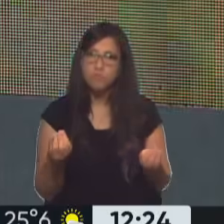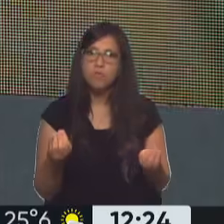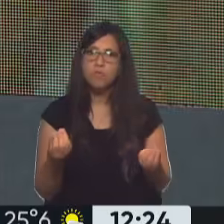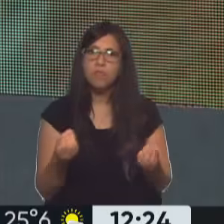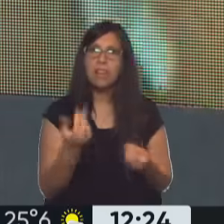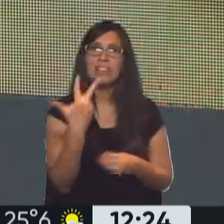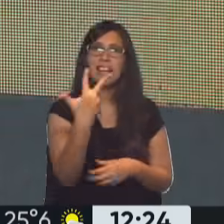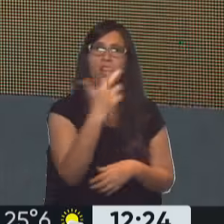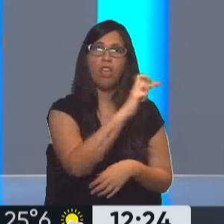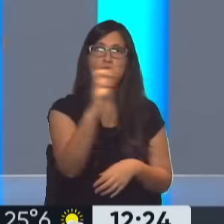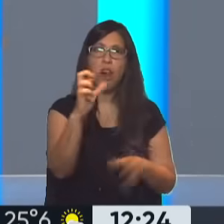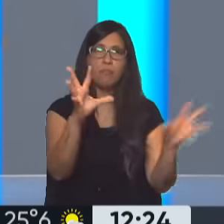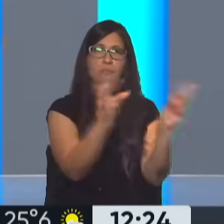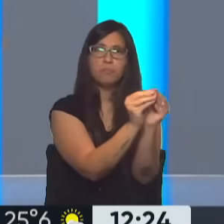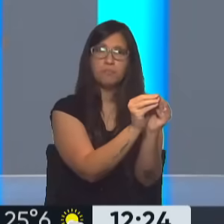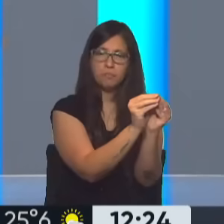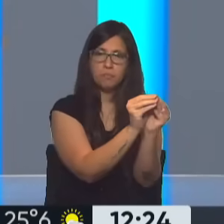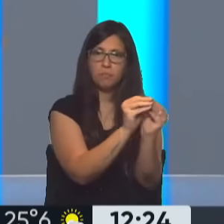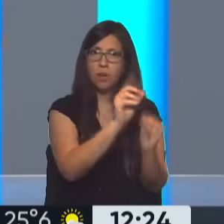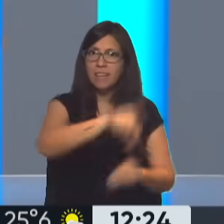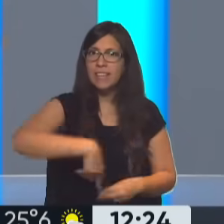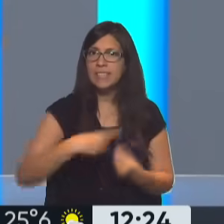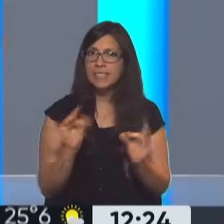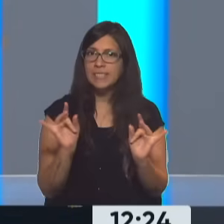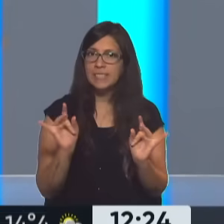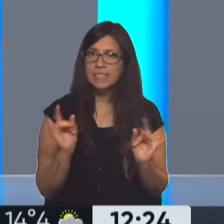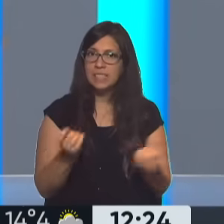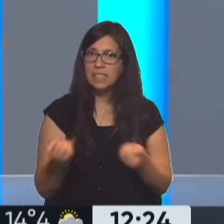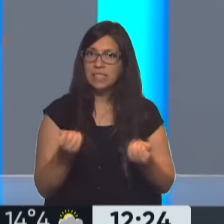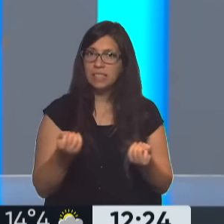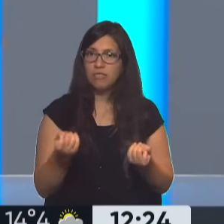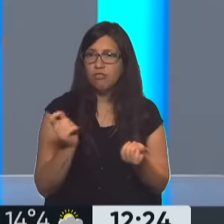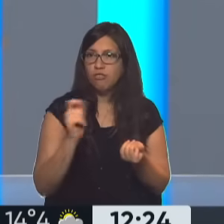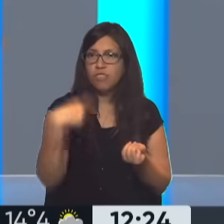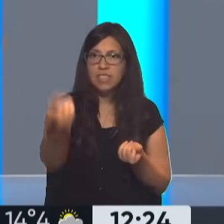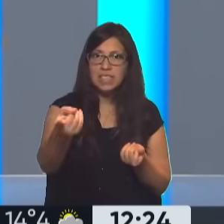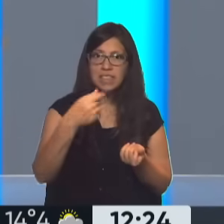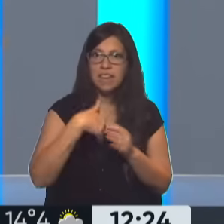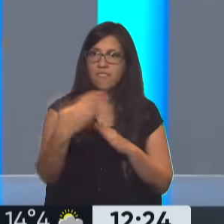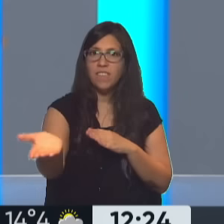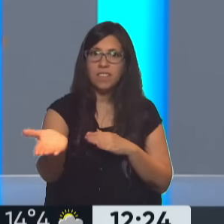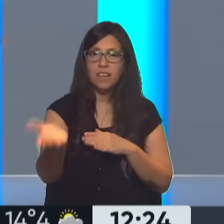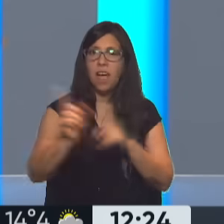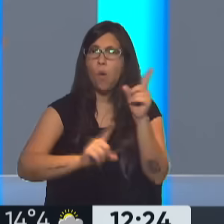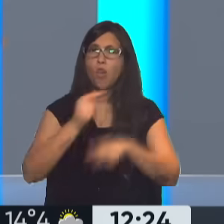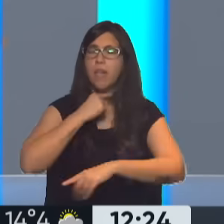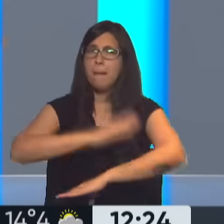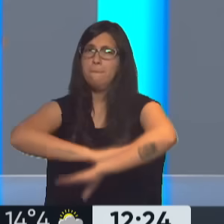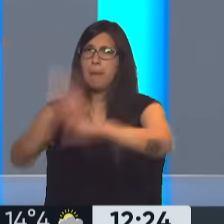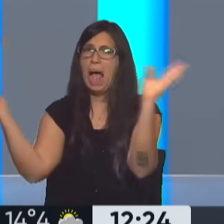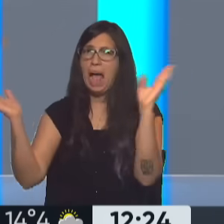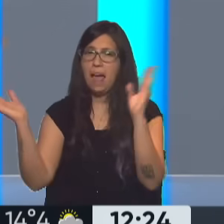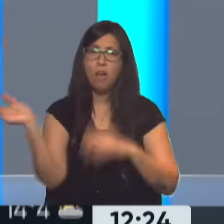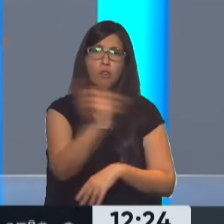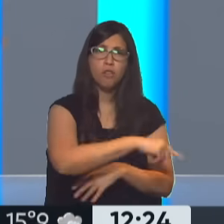3 por lo menos Claro está teniendo muchas dificultades porque con quién negocia eso Si del otro lado del otro lado mostrado tenés algunos que quieren romper todo